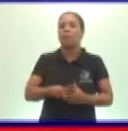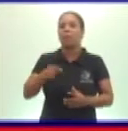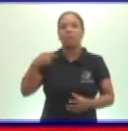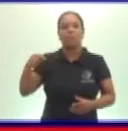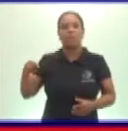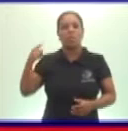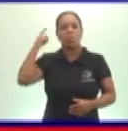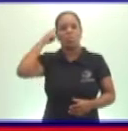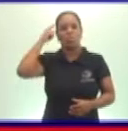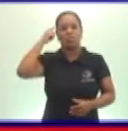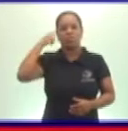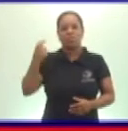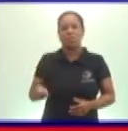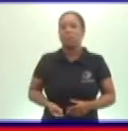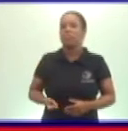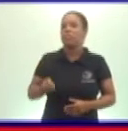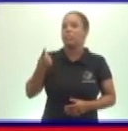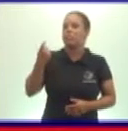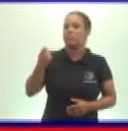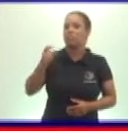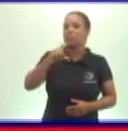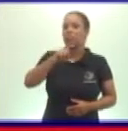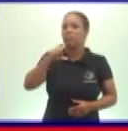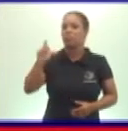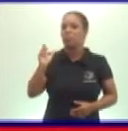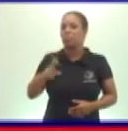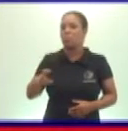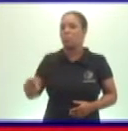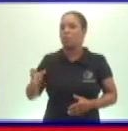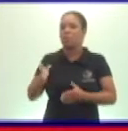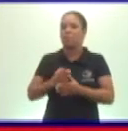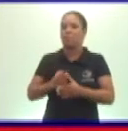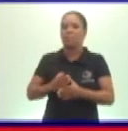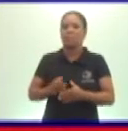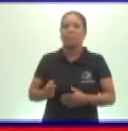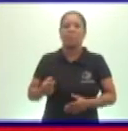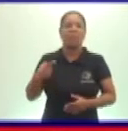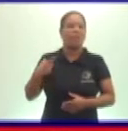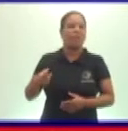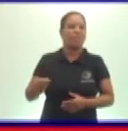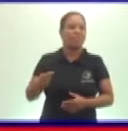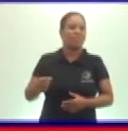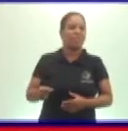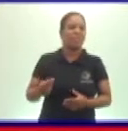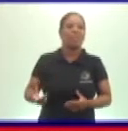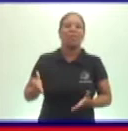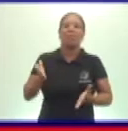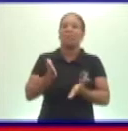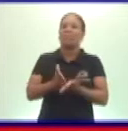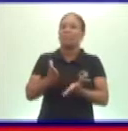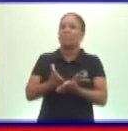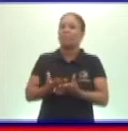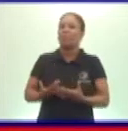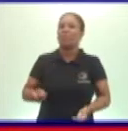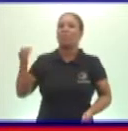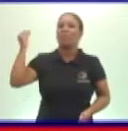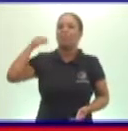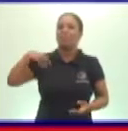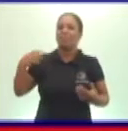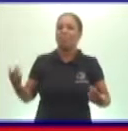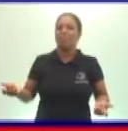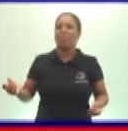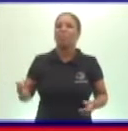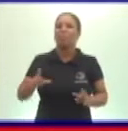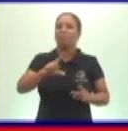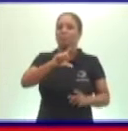requiere de definir, requiere de aproximarse a un concepto, requiere de saber lo que son los términos. Por eso